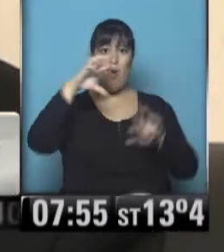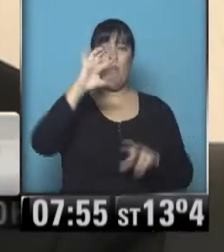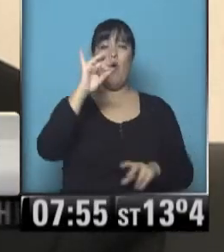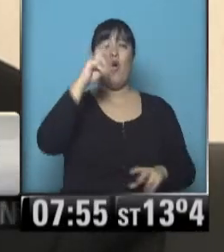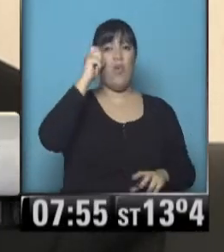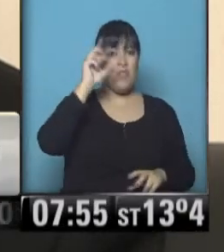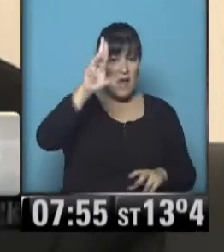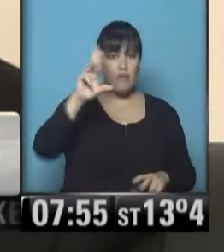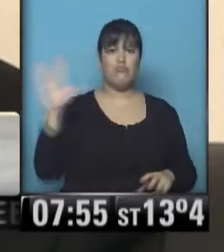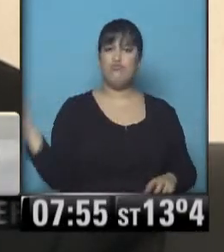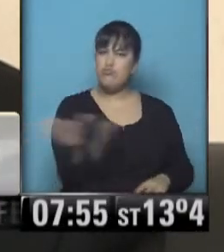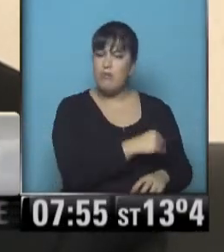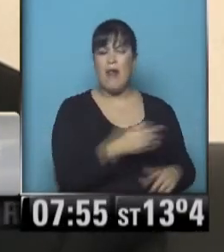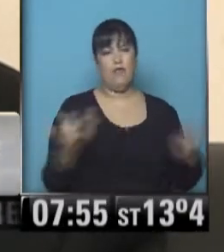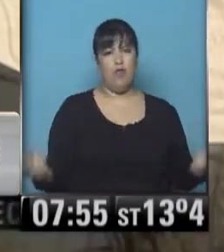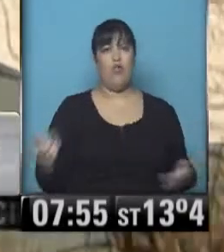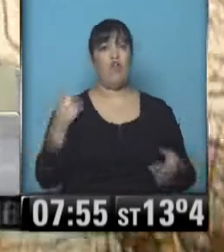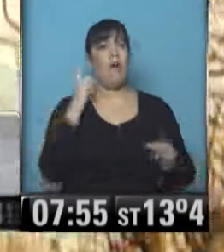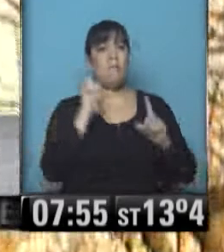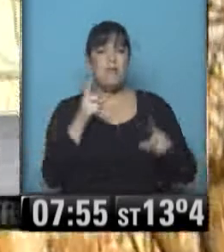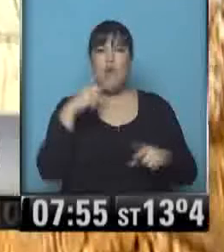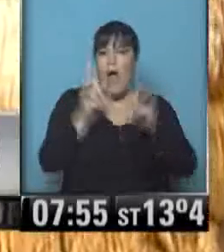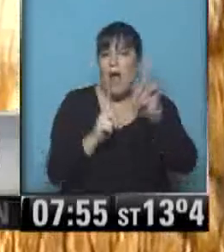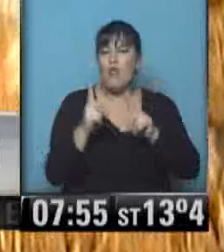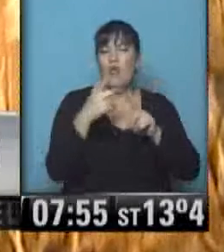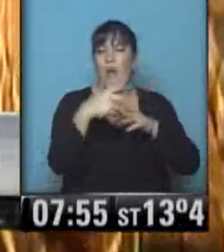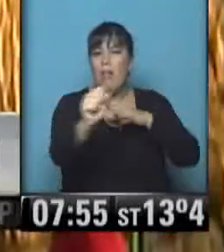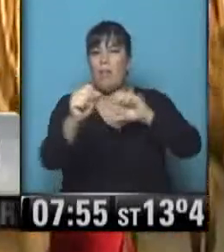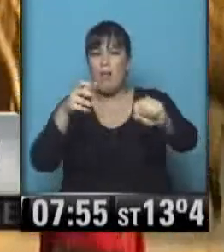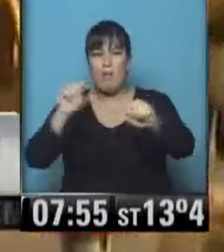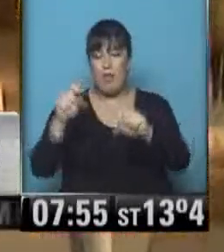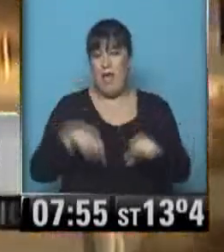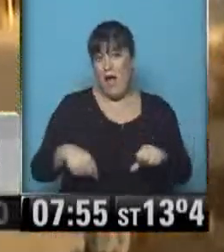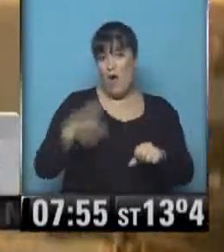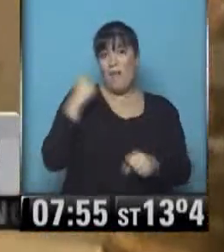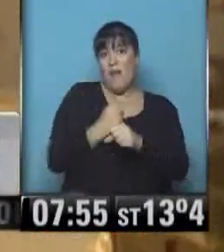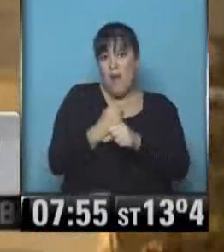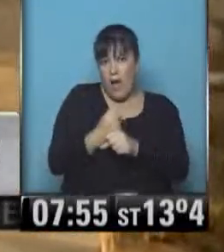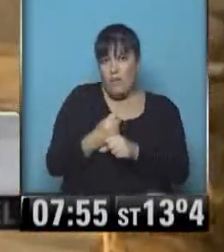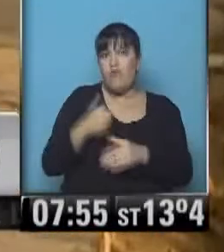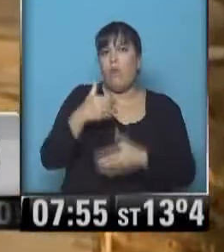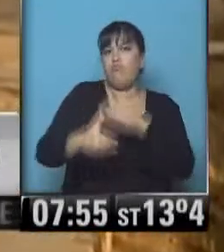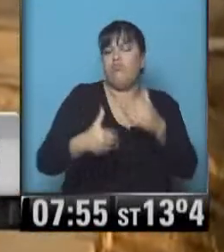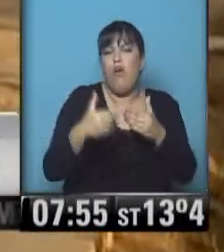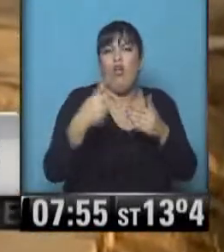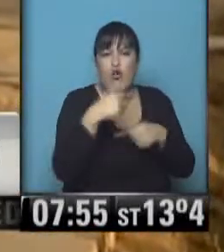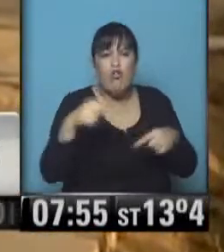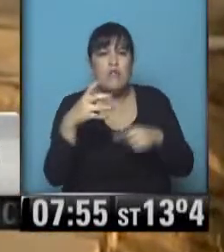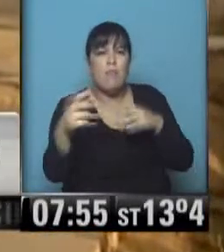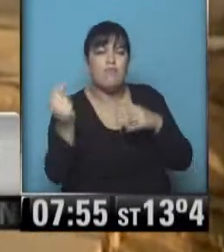que vamos descubriendo a medida que vamos trabajando. El hecho de